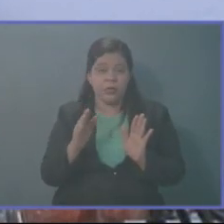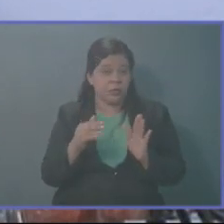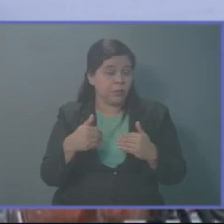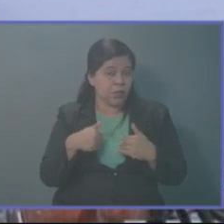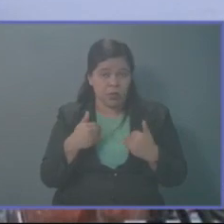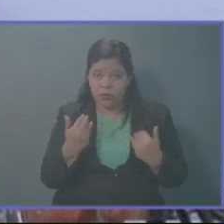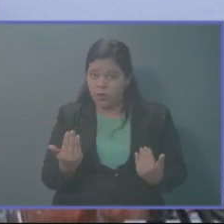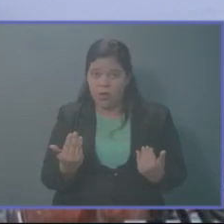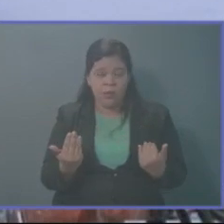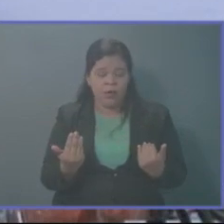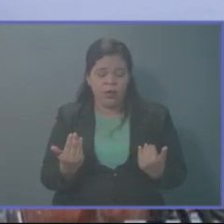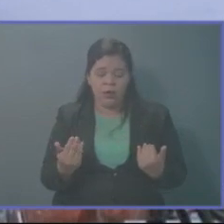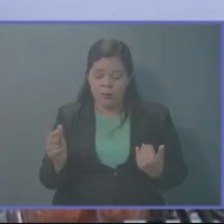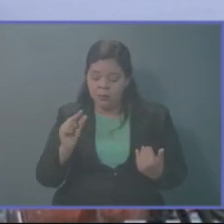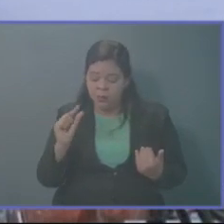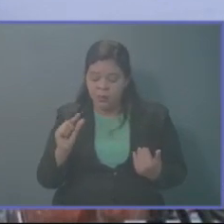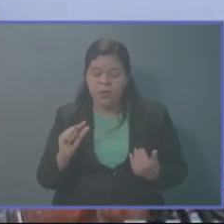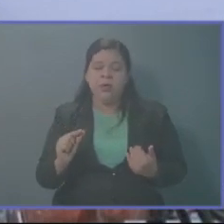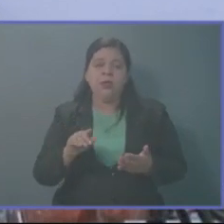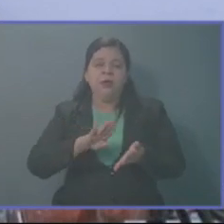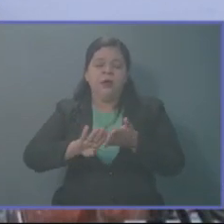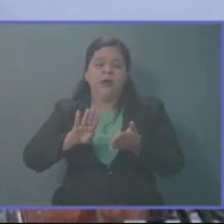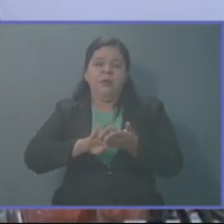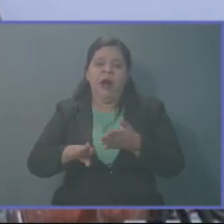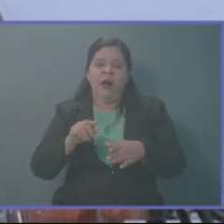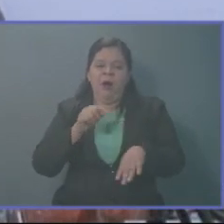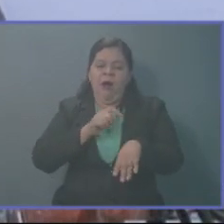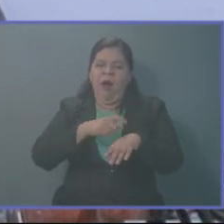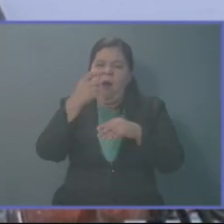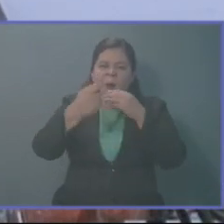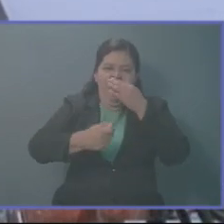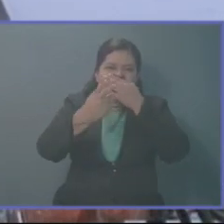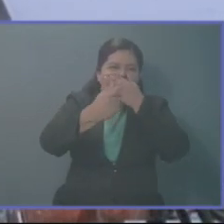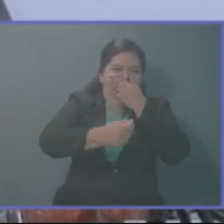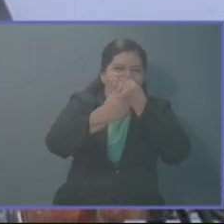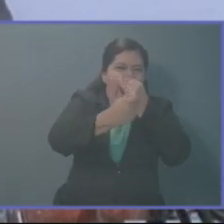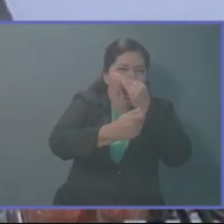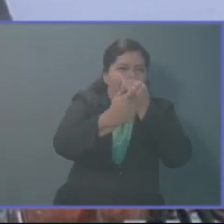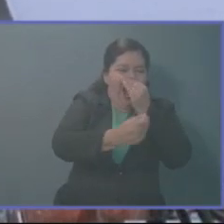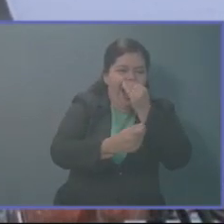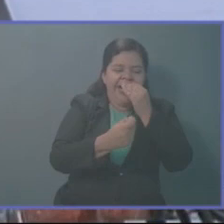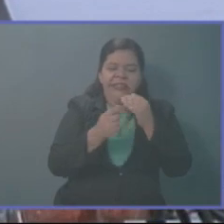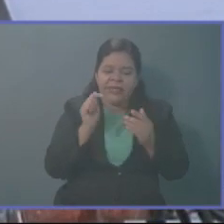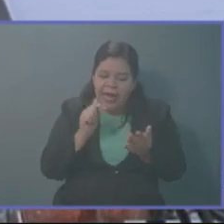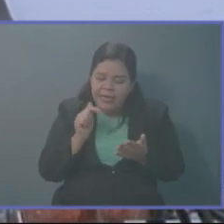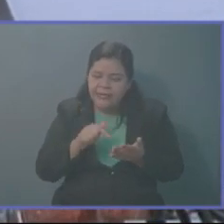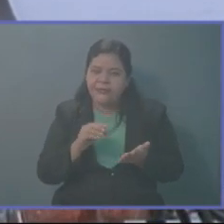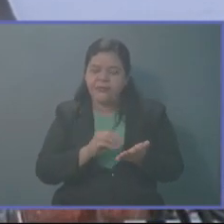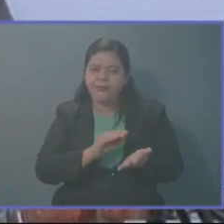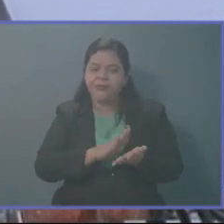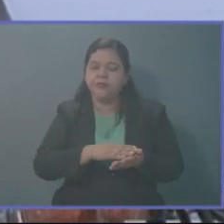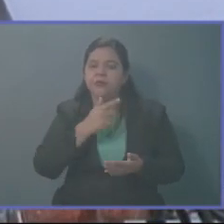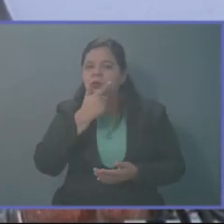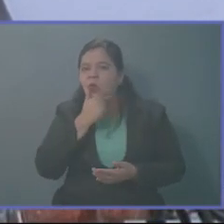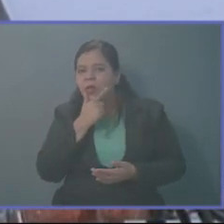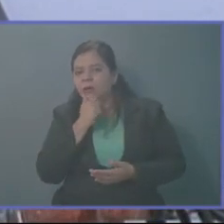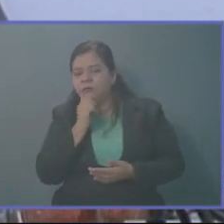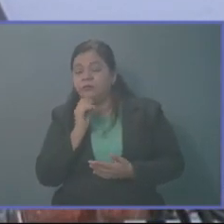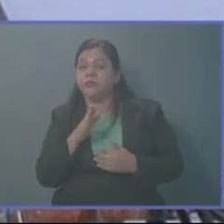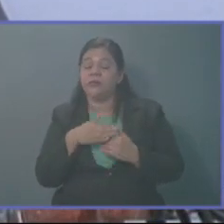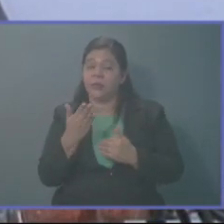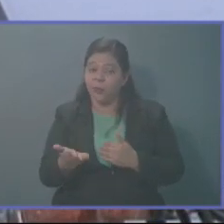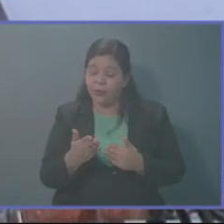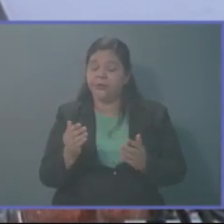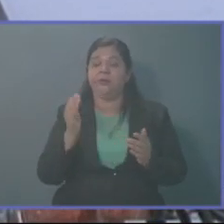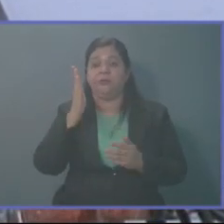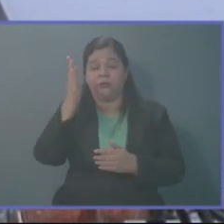la autorización del pago a plazo. Y ahí se está generando una duda. Y se puede generar